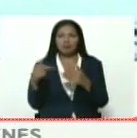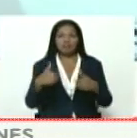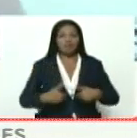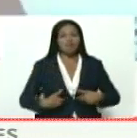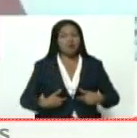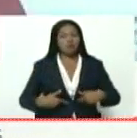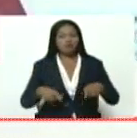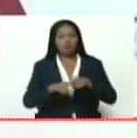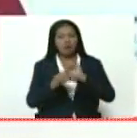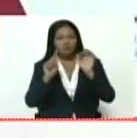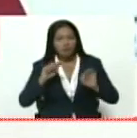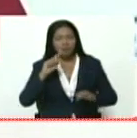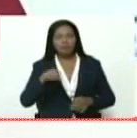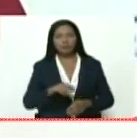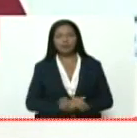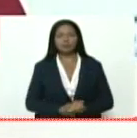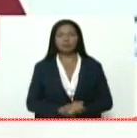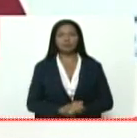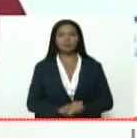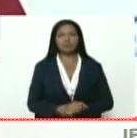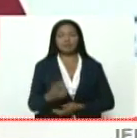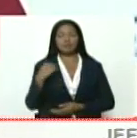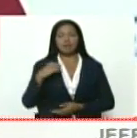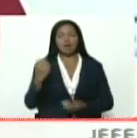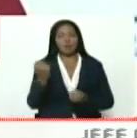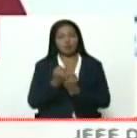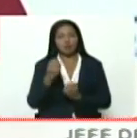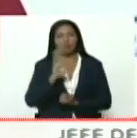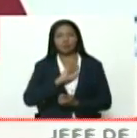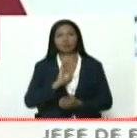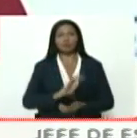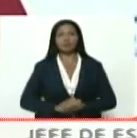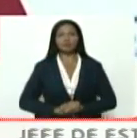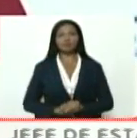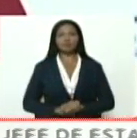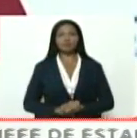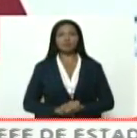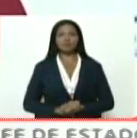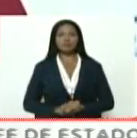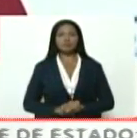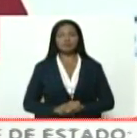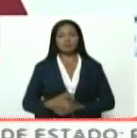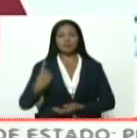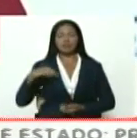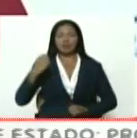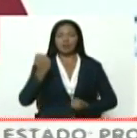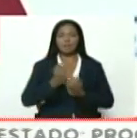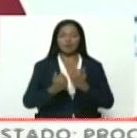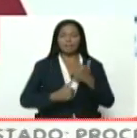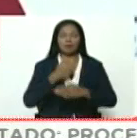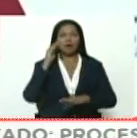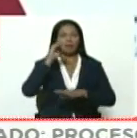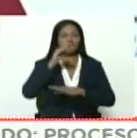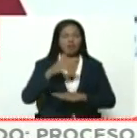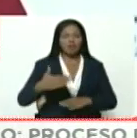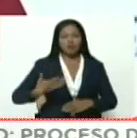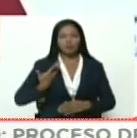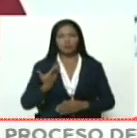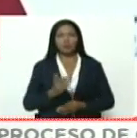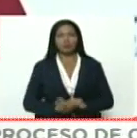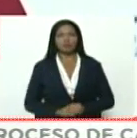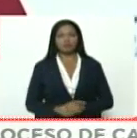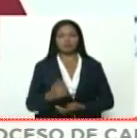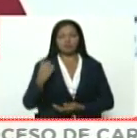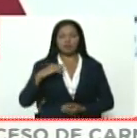esfuerzo y cuenten conmigo. Cuenten conmigo más allá de lo posible.